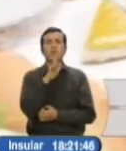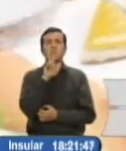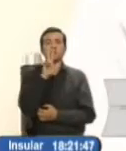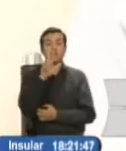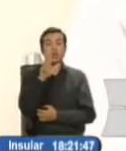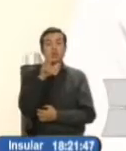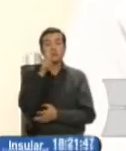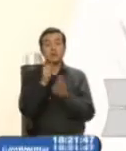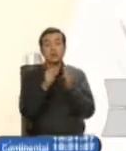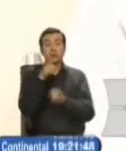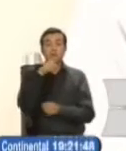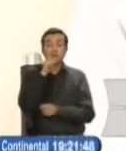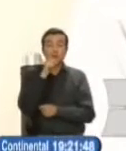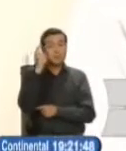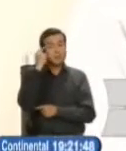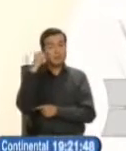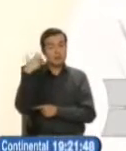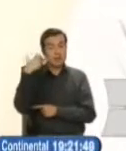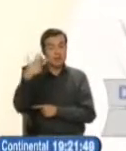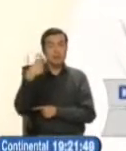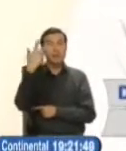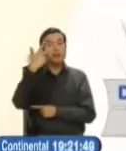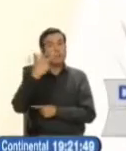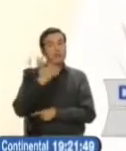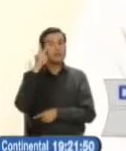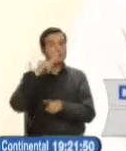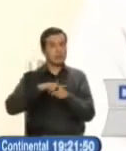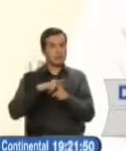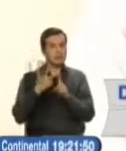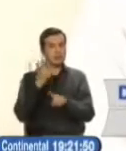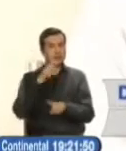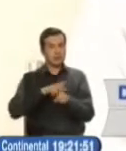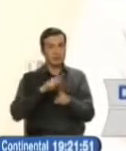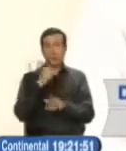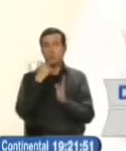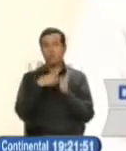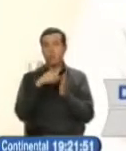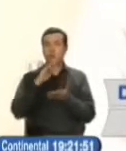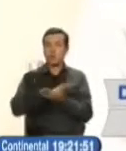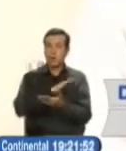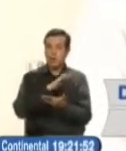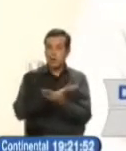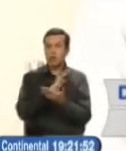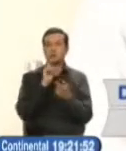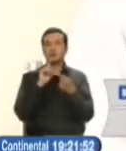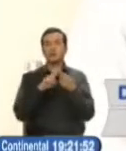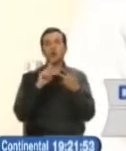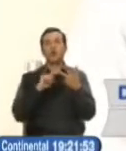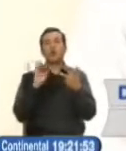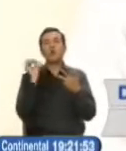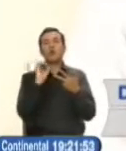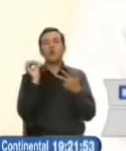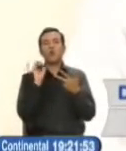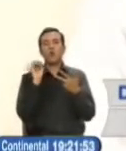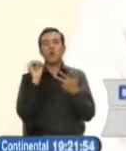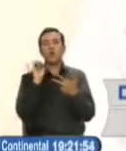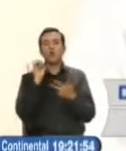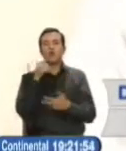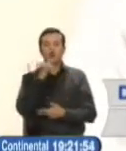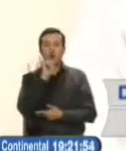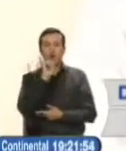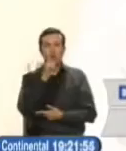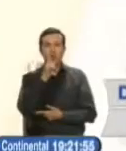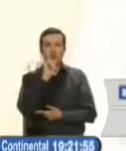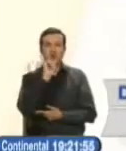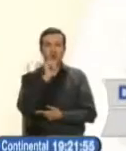3 porciones al día. Considerando que también nosotros vamos a consumir queso o también podemos consumir yogur, que